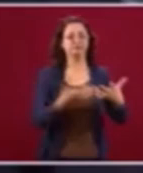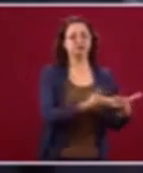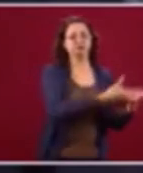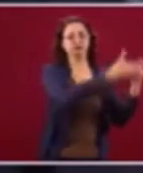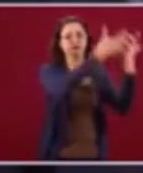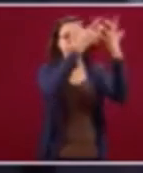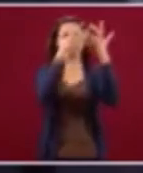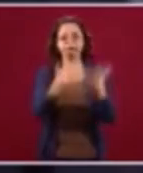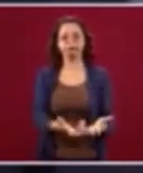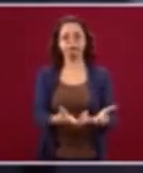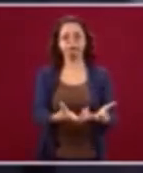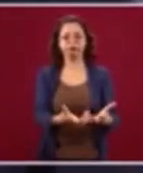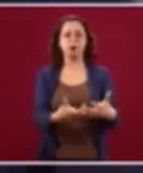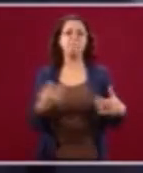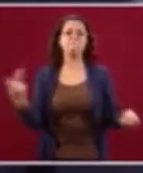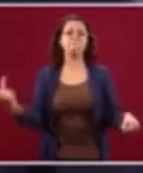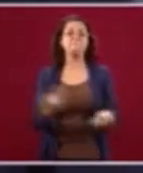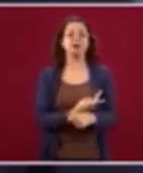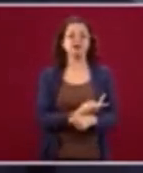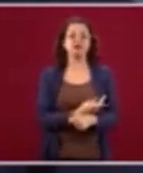¿no?, a que